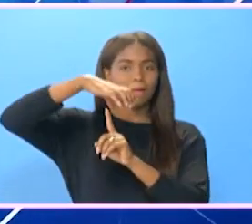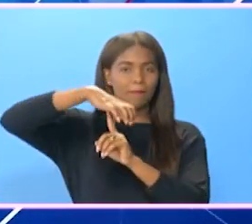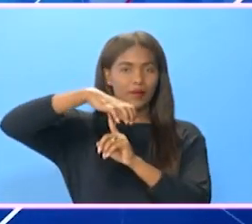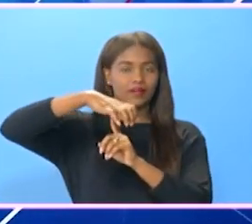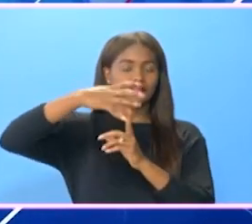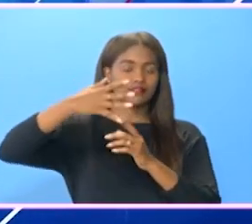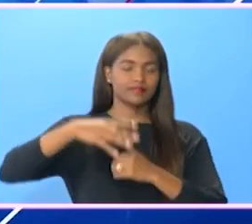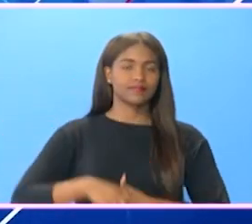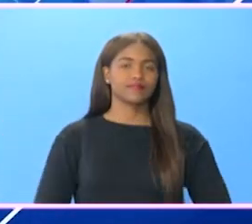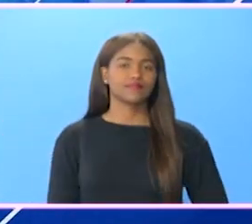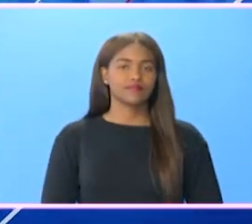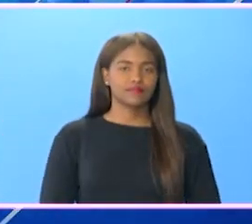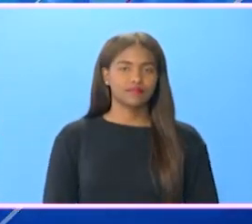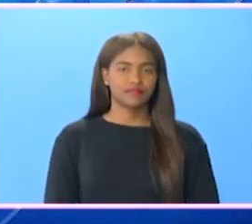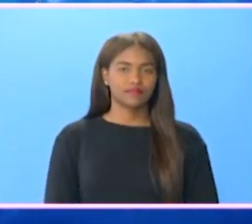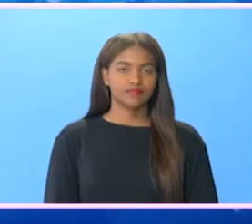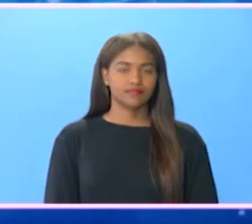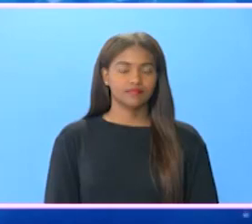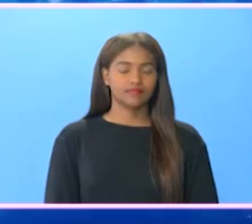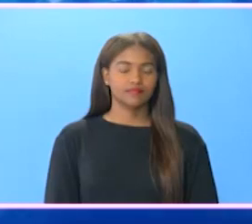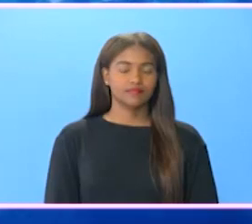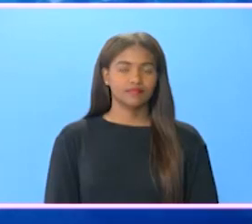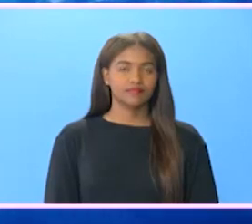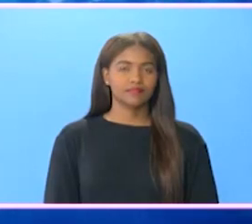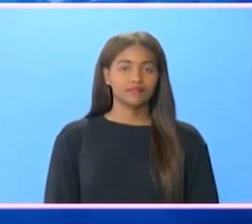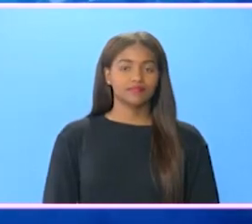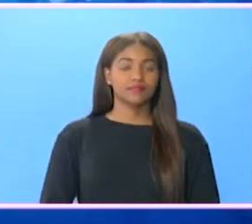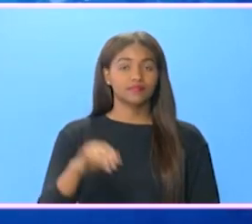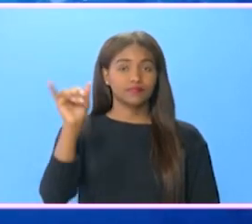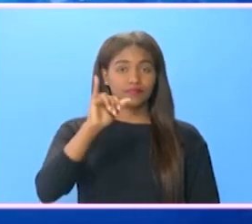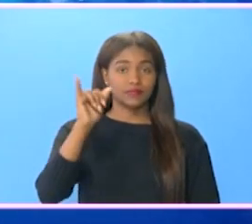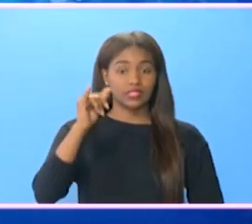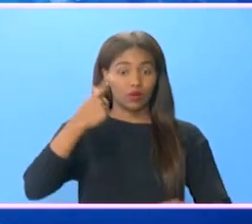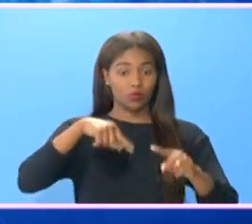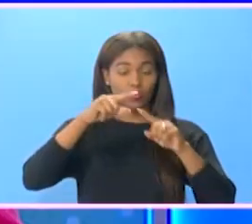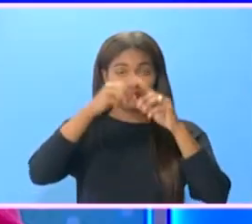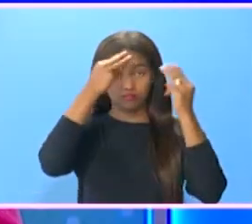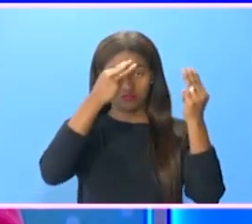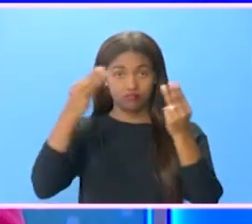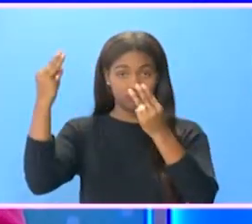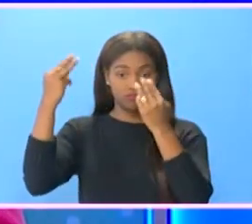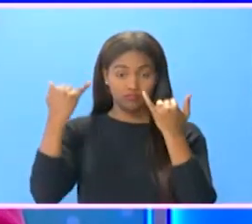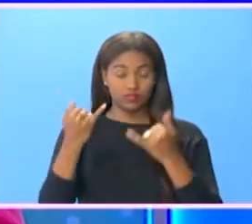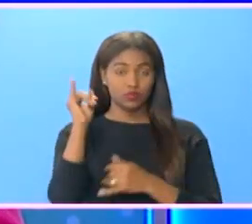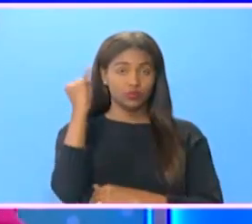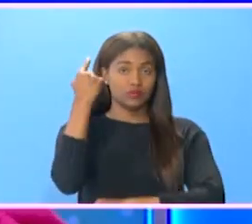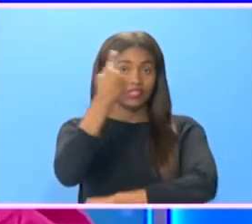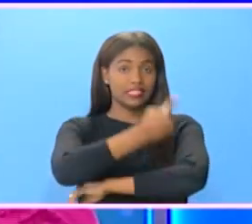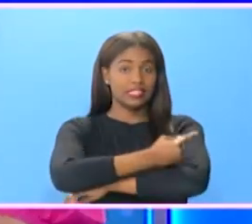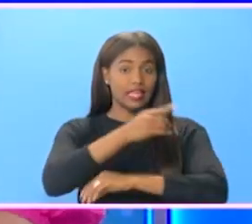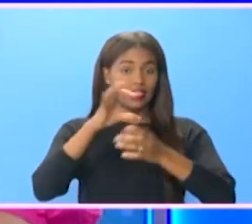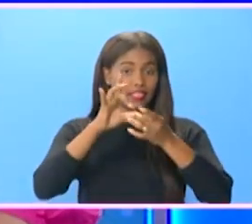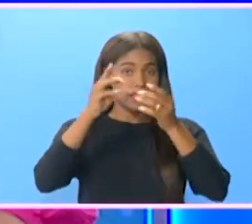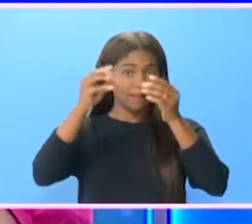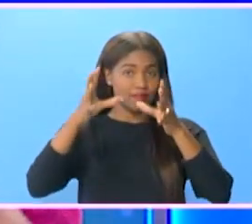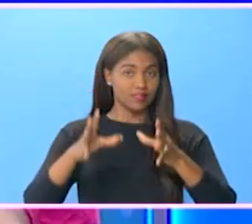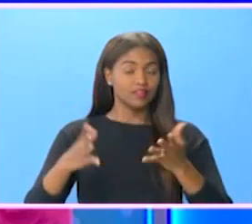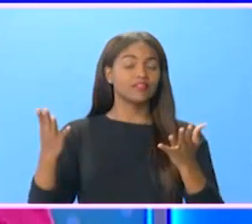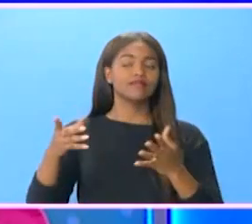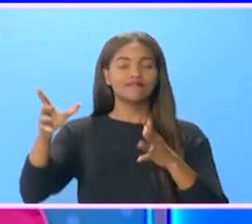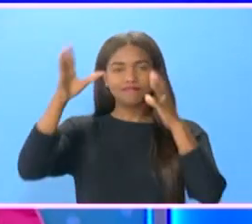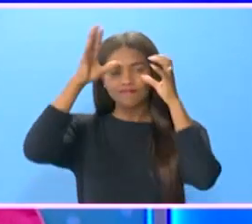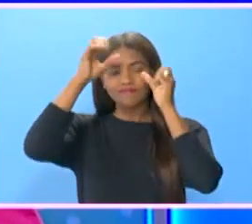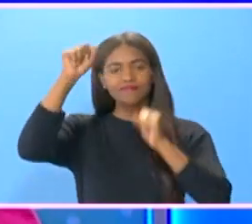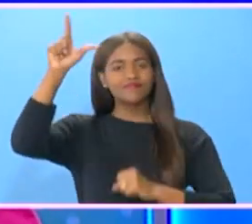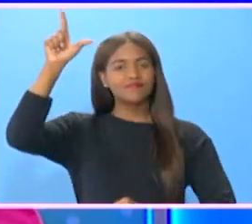Palacio Nacional. Y es que precisamente pues al conmemorarse este jueves el Día del Maestro, pues el presidente